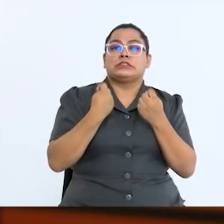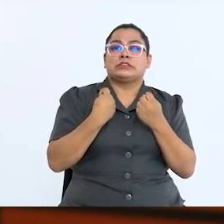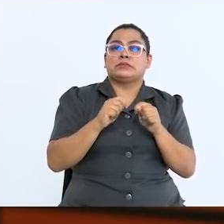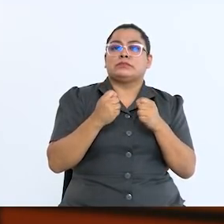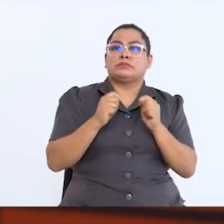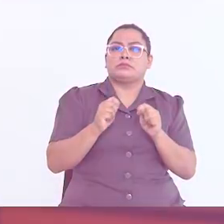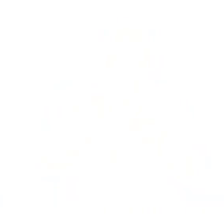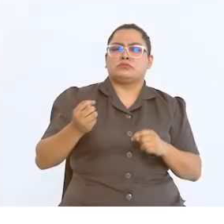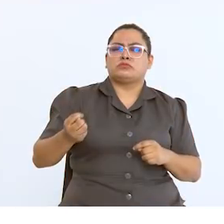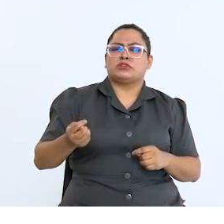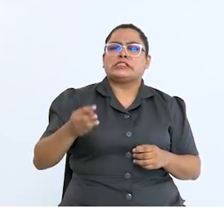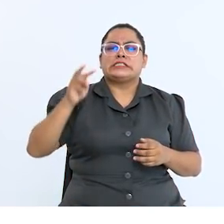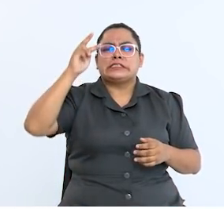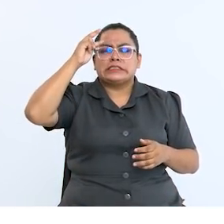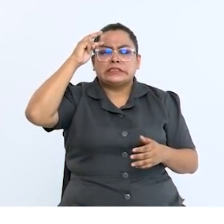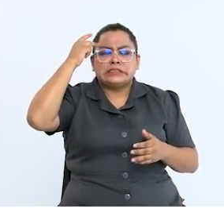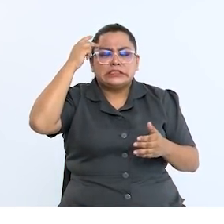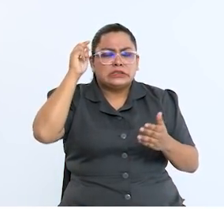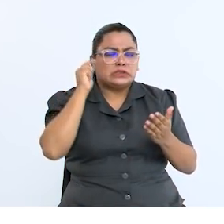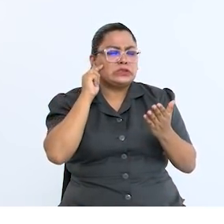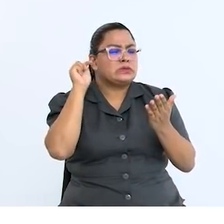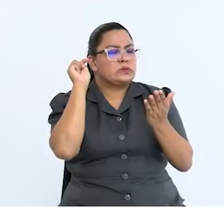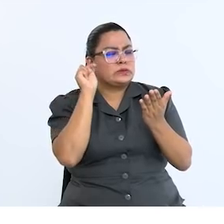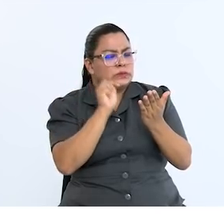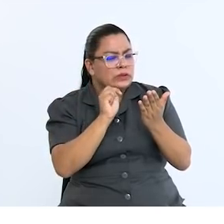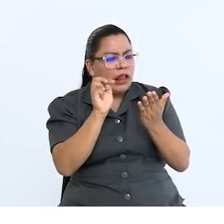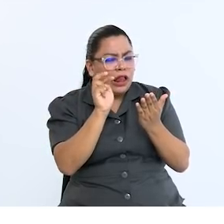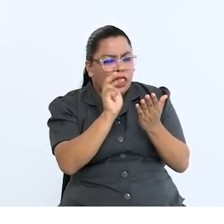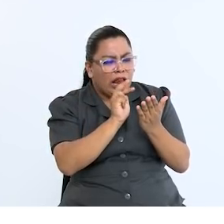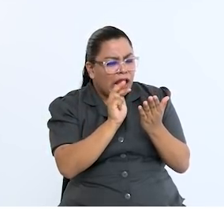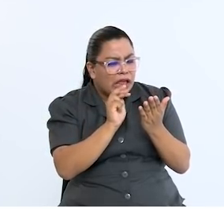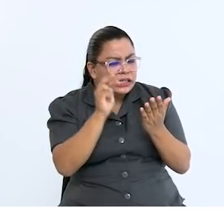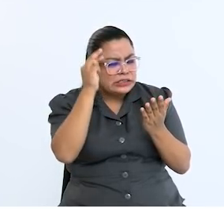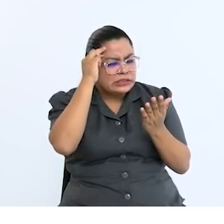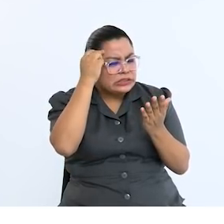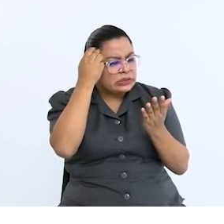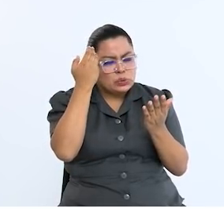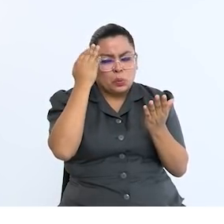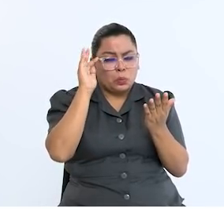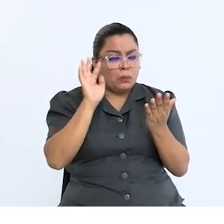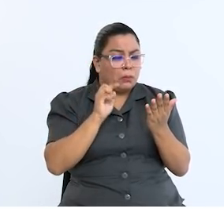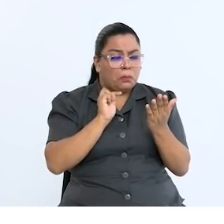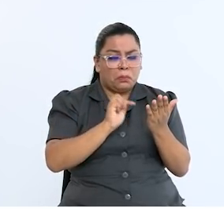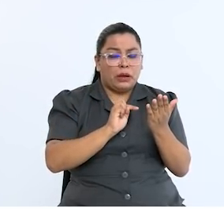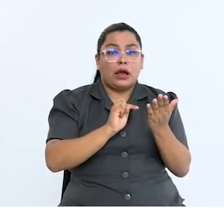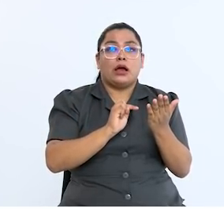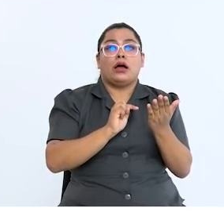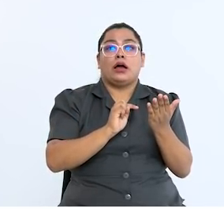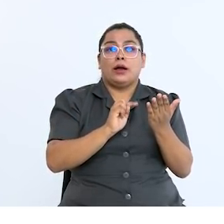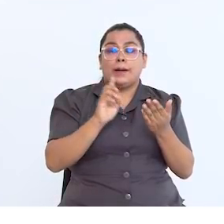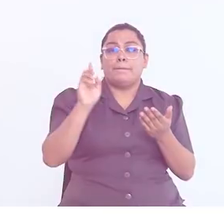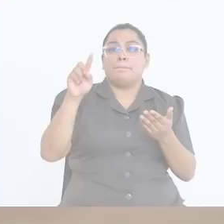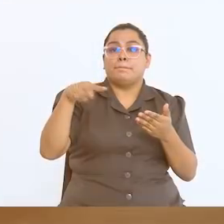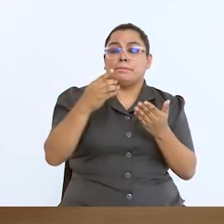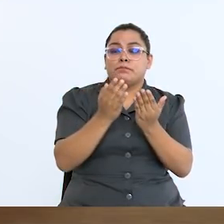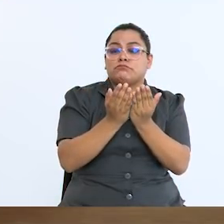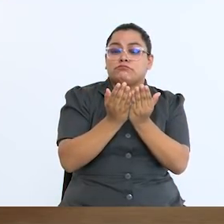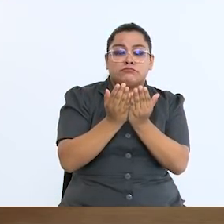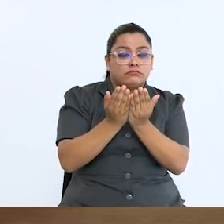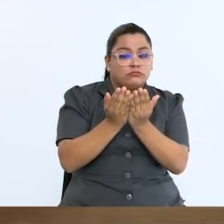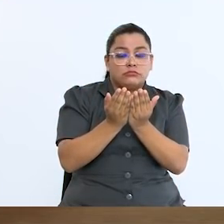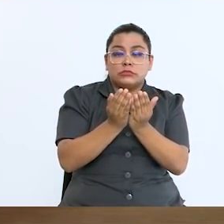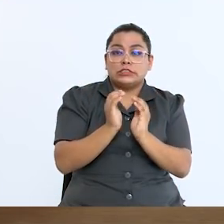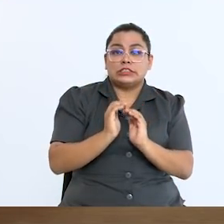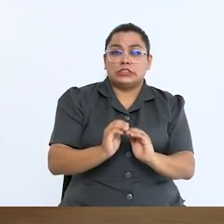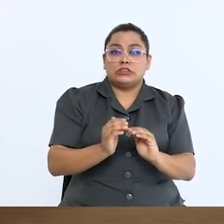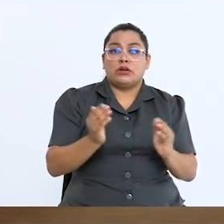de interpretar o decir qué significa esto, se hacen preguntas, qué significará esto, qué querrá decir aquello. Y las primeras lecturas